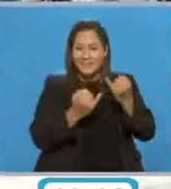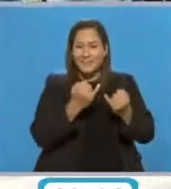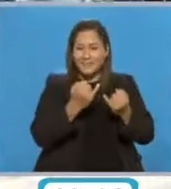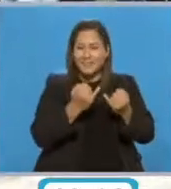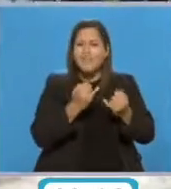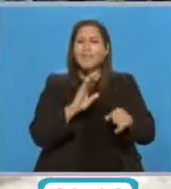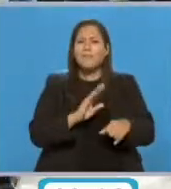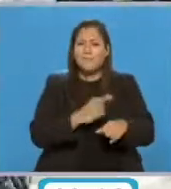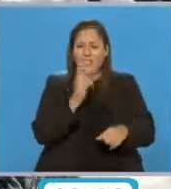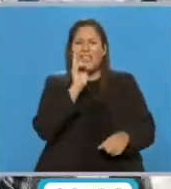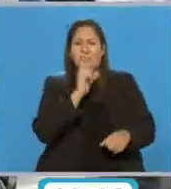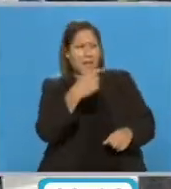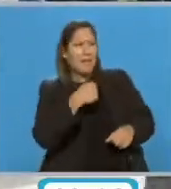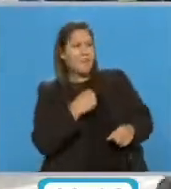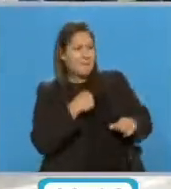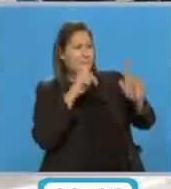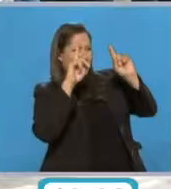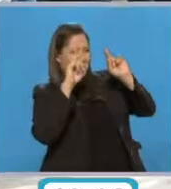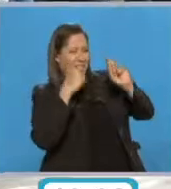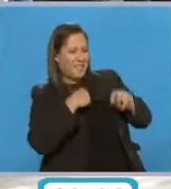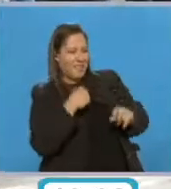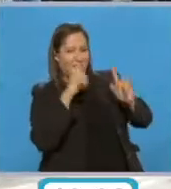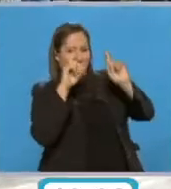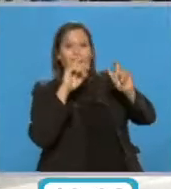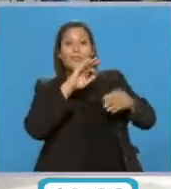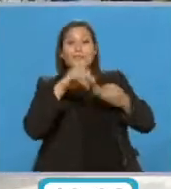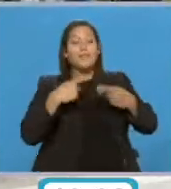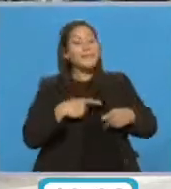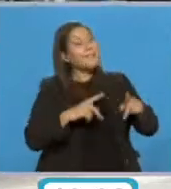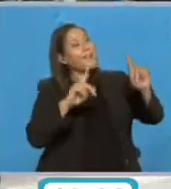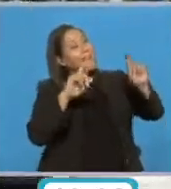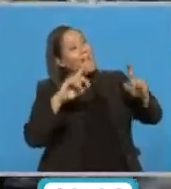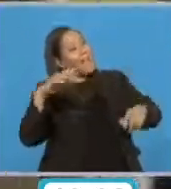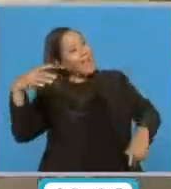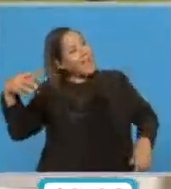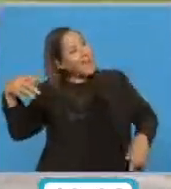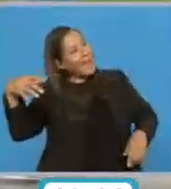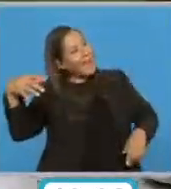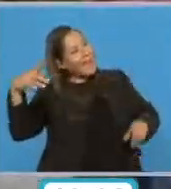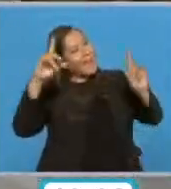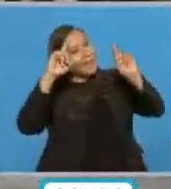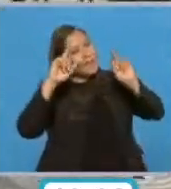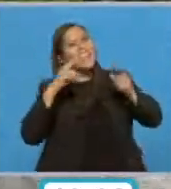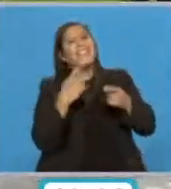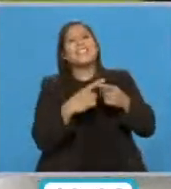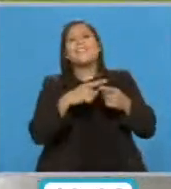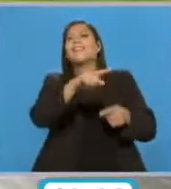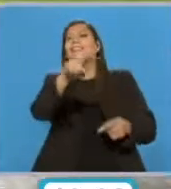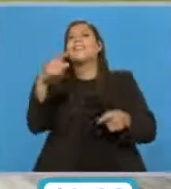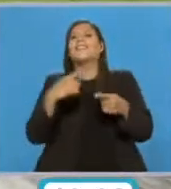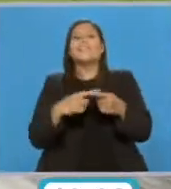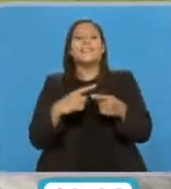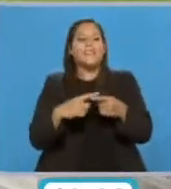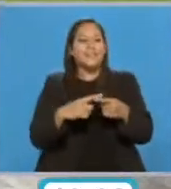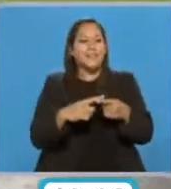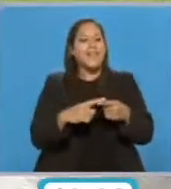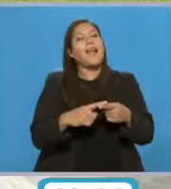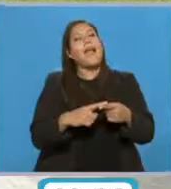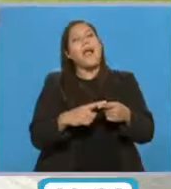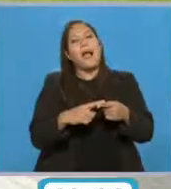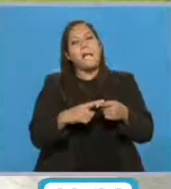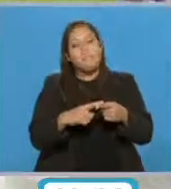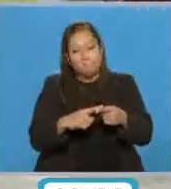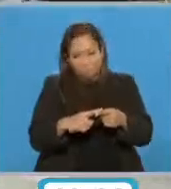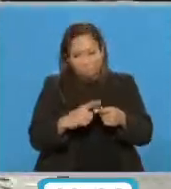ver, sácame una foto. Y toda la gente se saca una foto. ¿Quién se va a sacar la foto? Ya, les